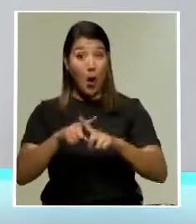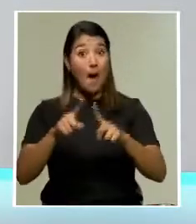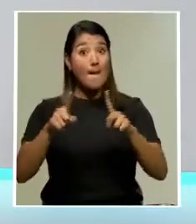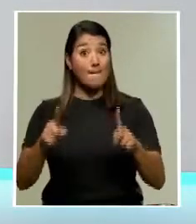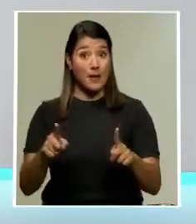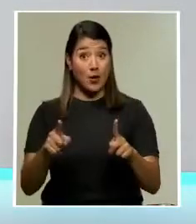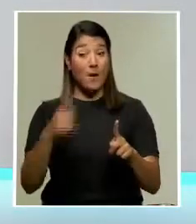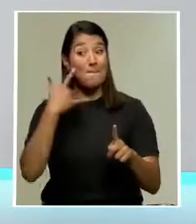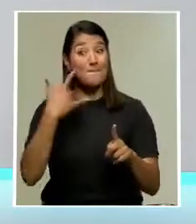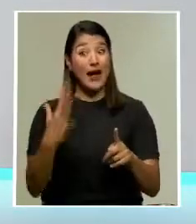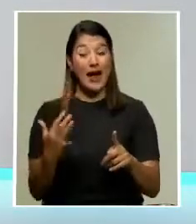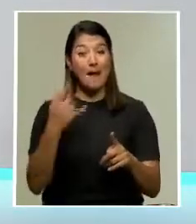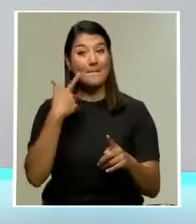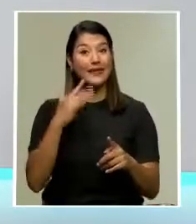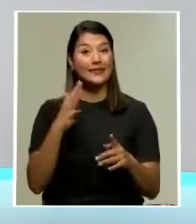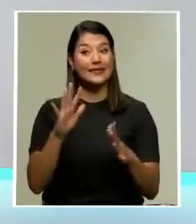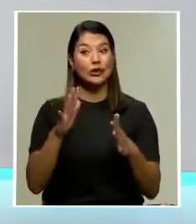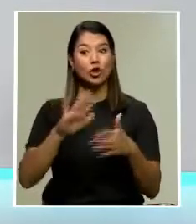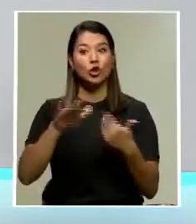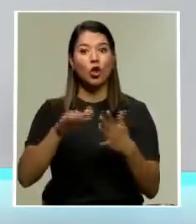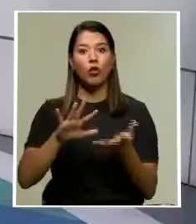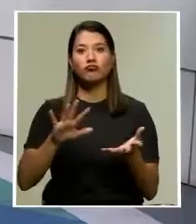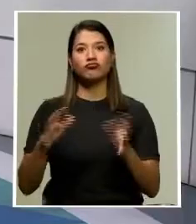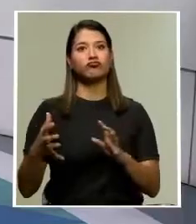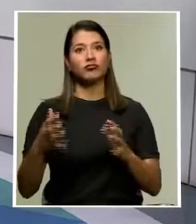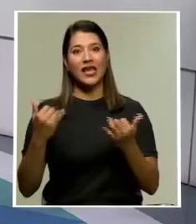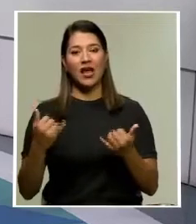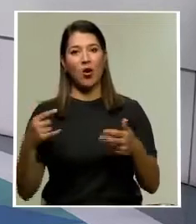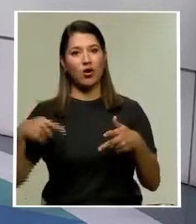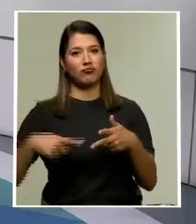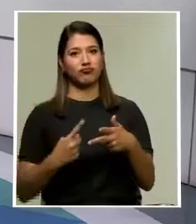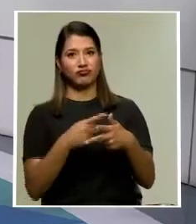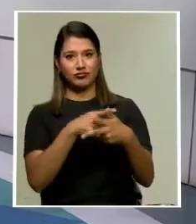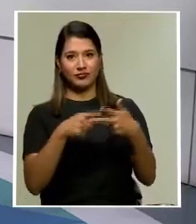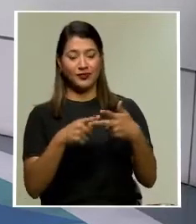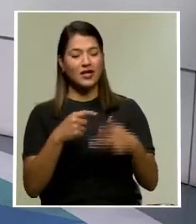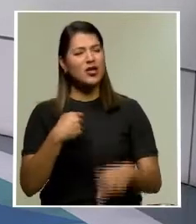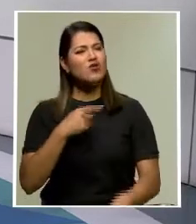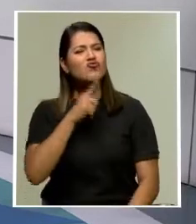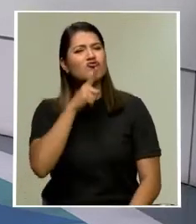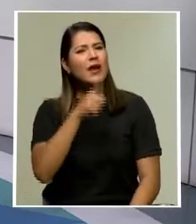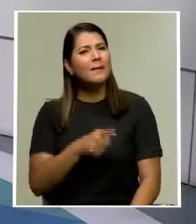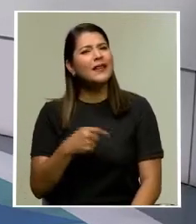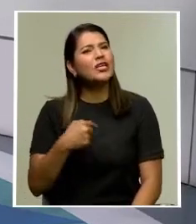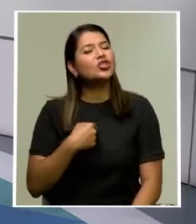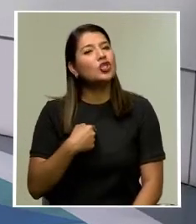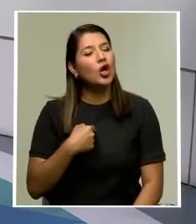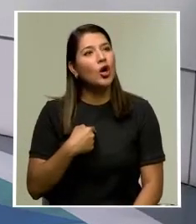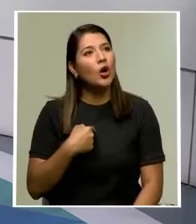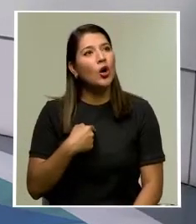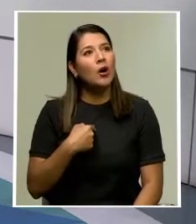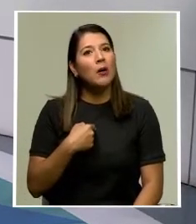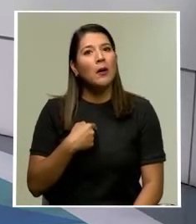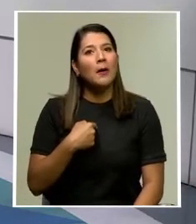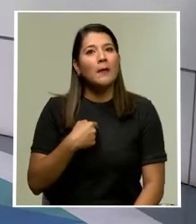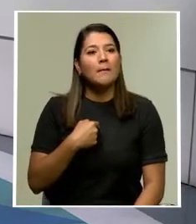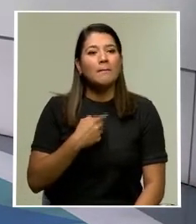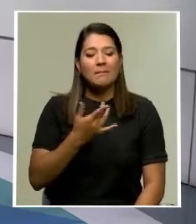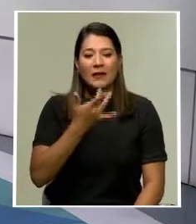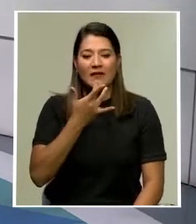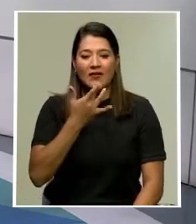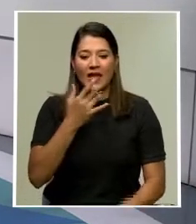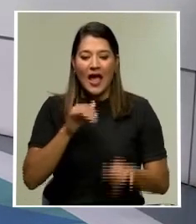se volvió en contra de los tres jugadores. Sinceramente hubiera querido quedarme con esa